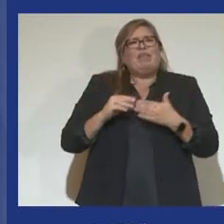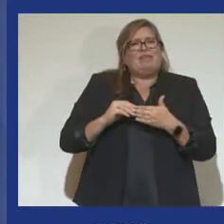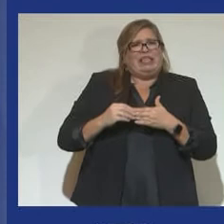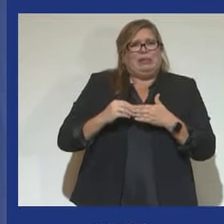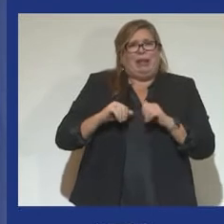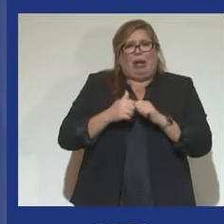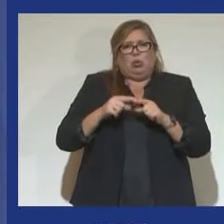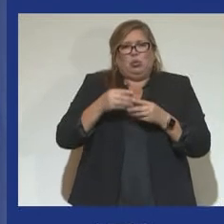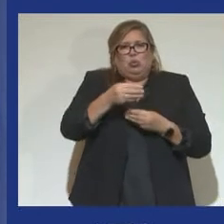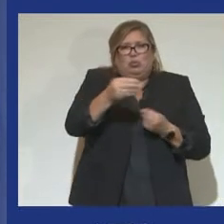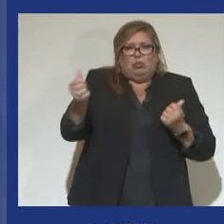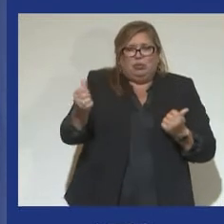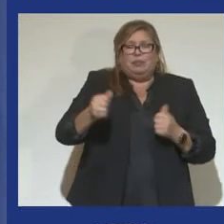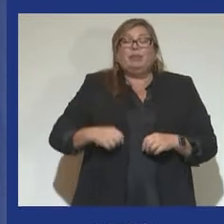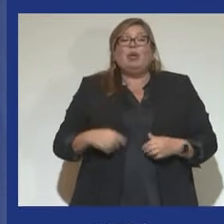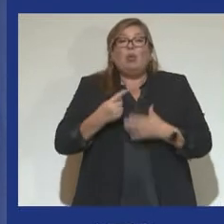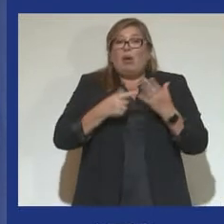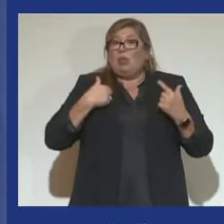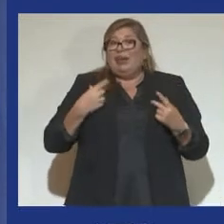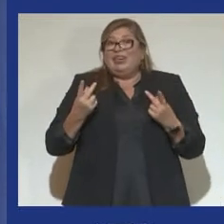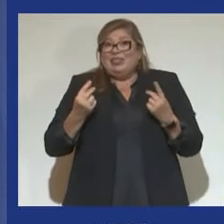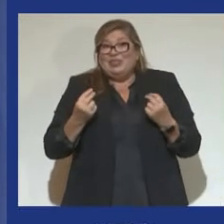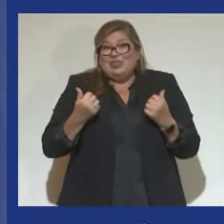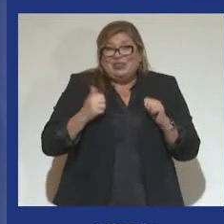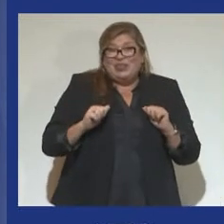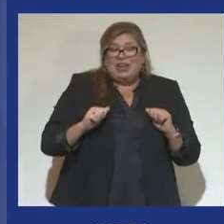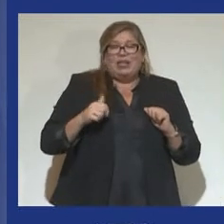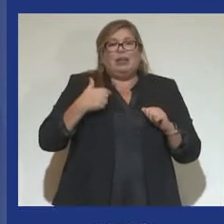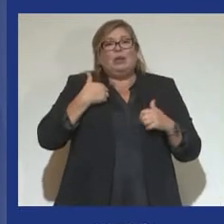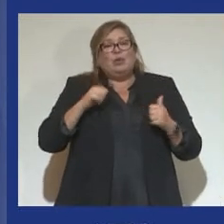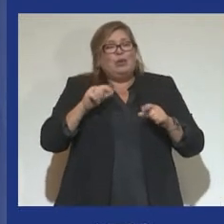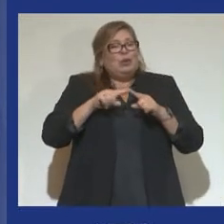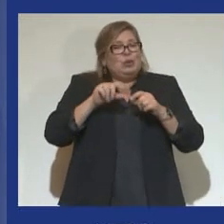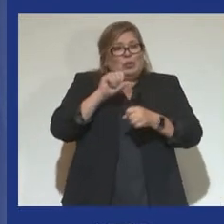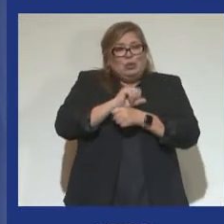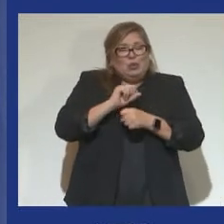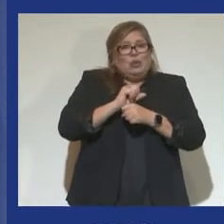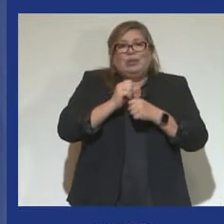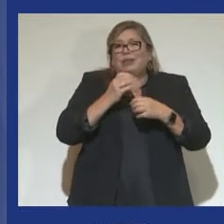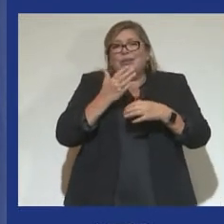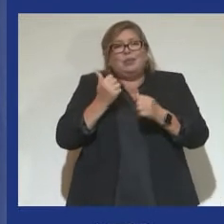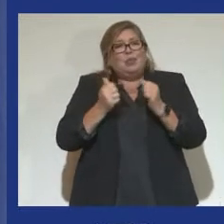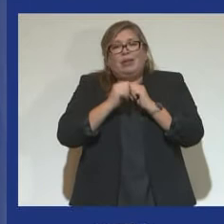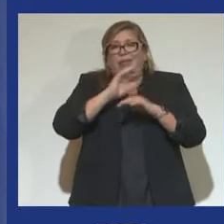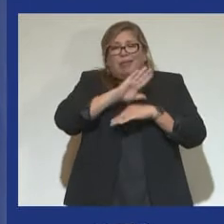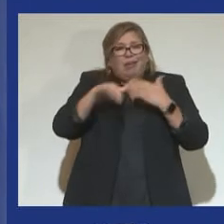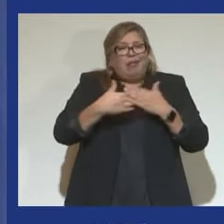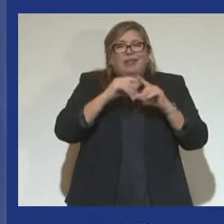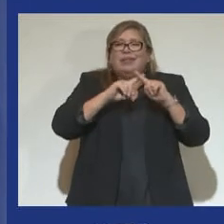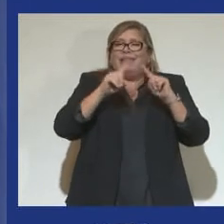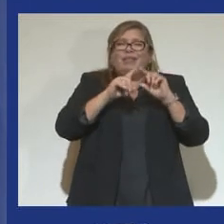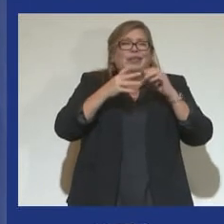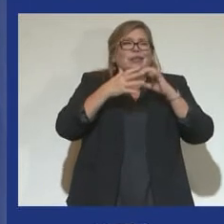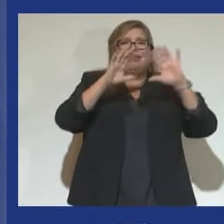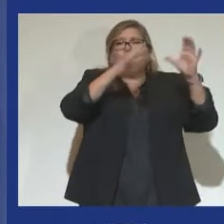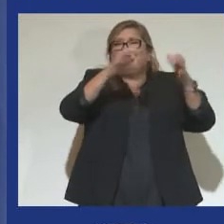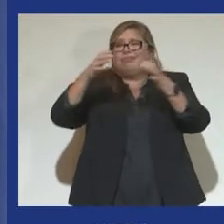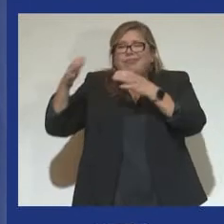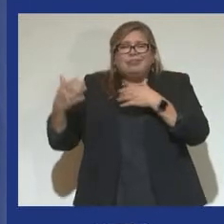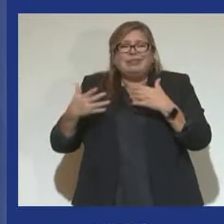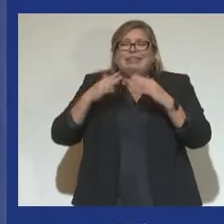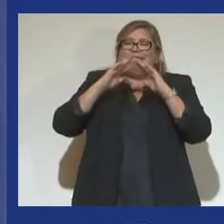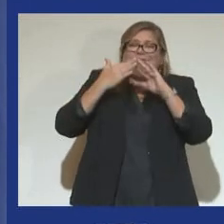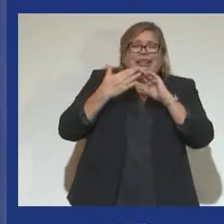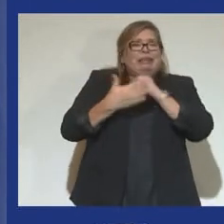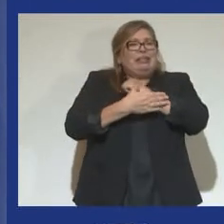potes pero lo que tratamos de hacer ahora específicamente para su pregunta es trabajar a través de jurisdicciones nuestros colaboradores